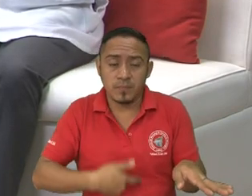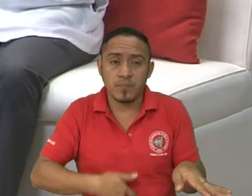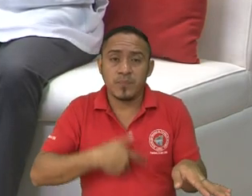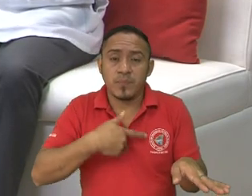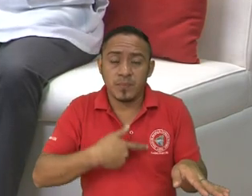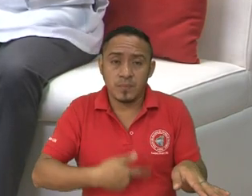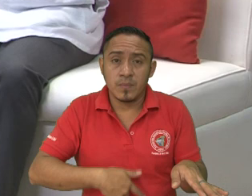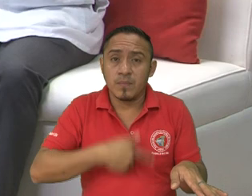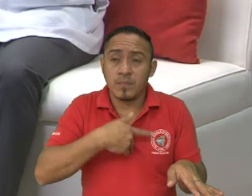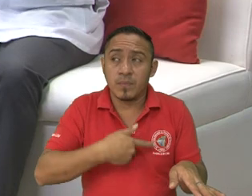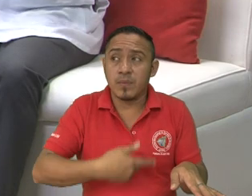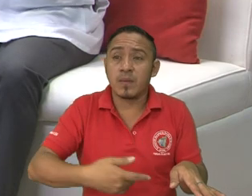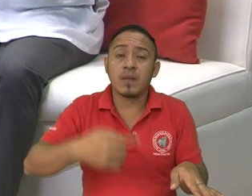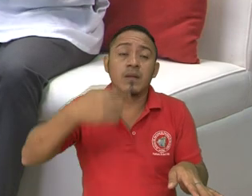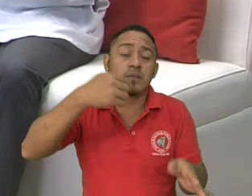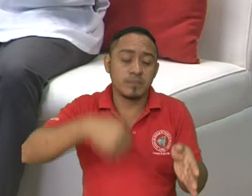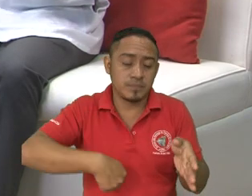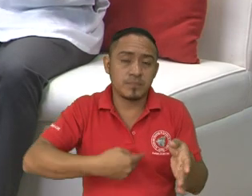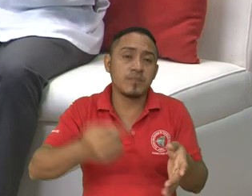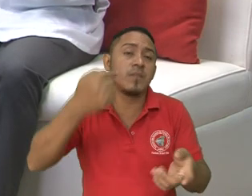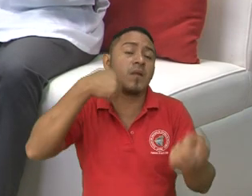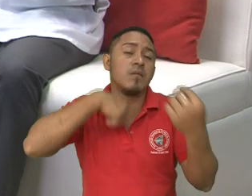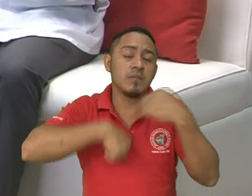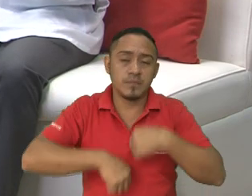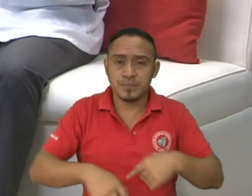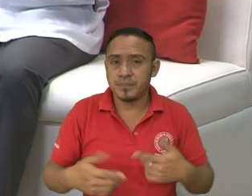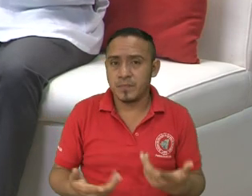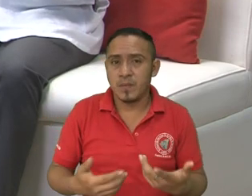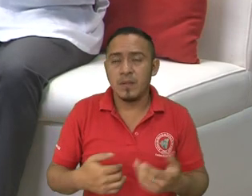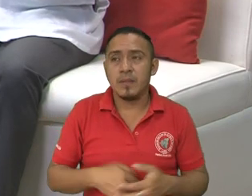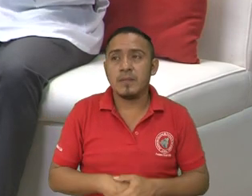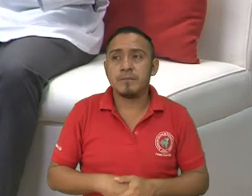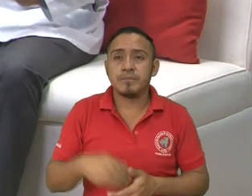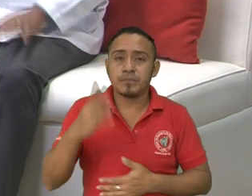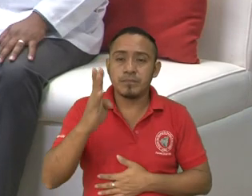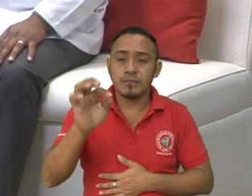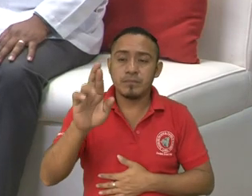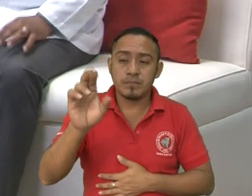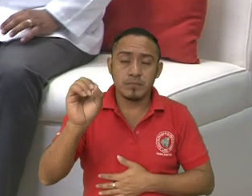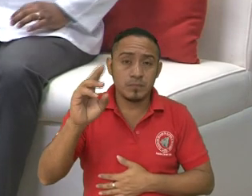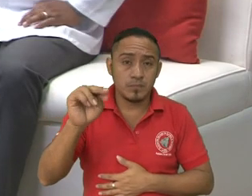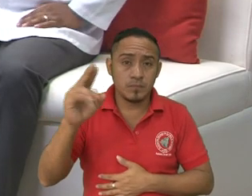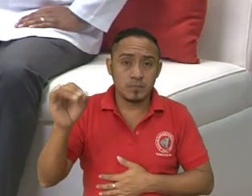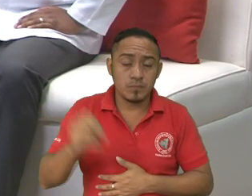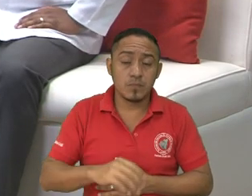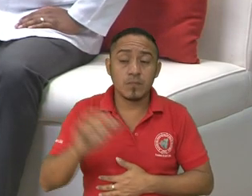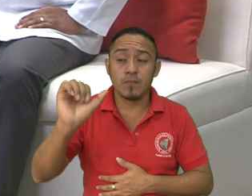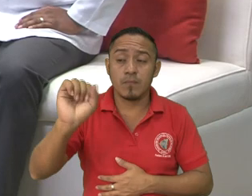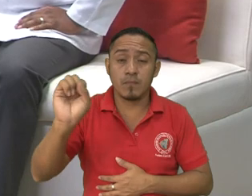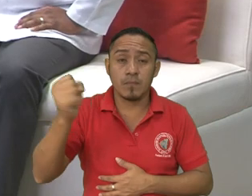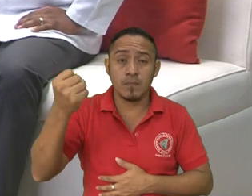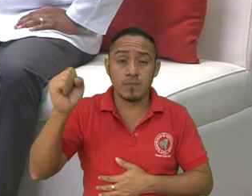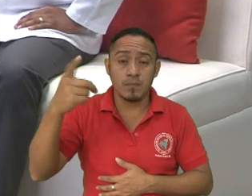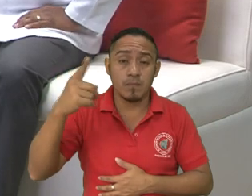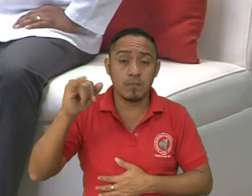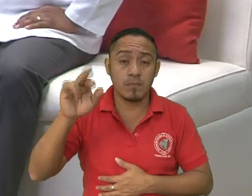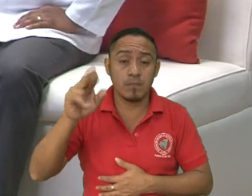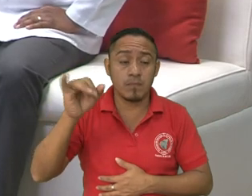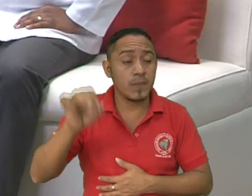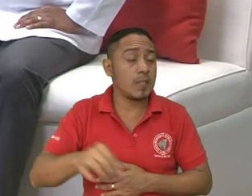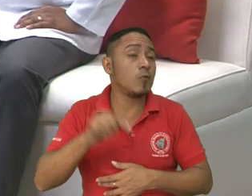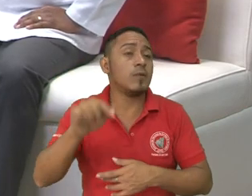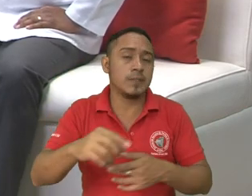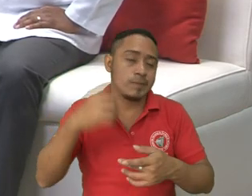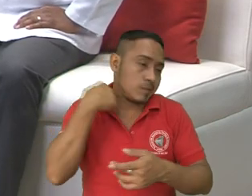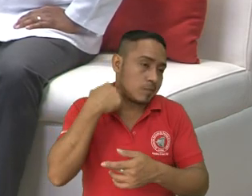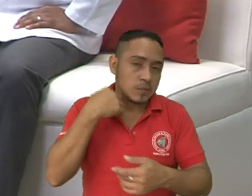para expulsarlo y se le va a las vías respiratorias. Eso y se llama broncoaspiración. Sí. Entonces, siempre hay que estar pendiente de los niños,